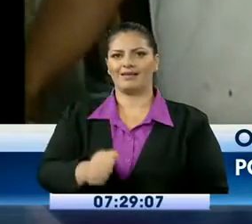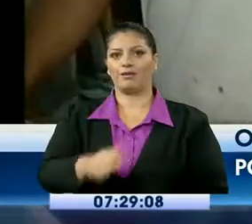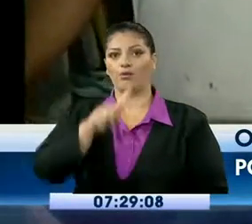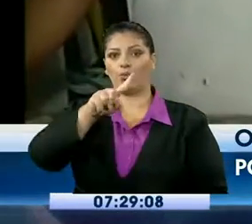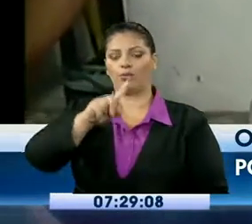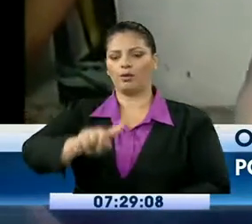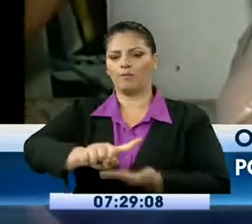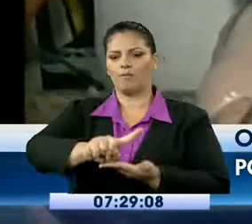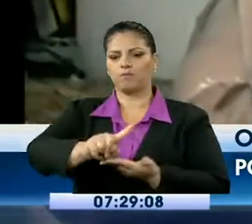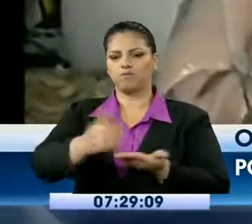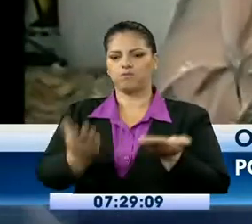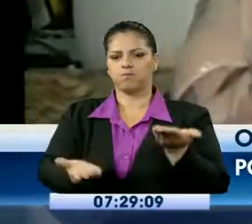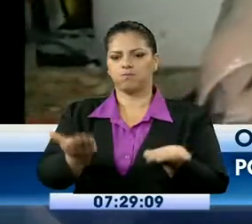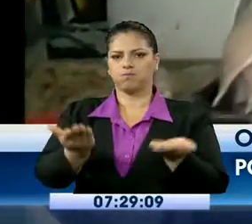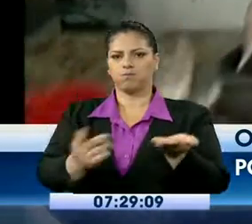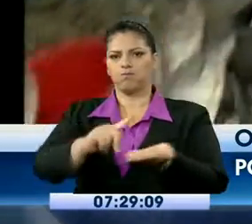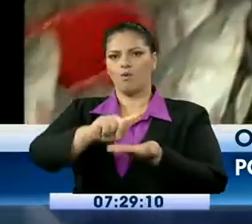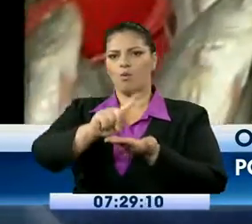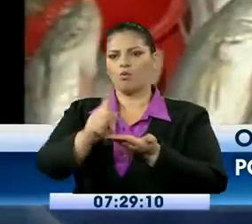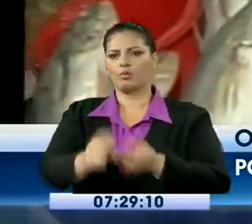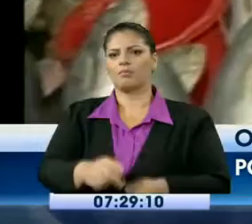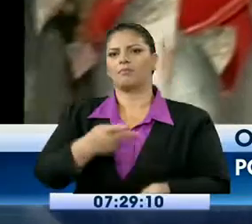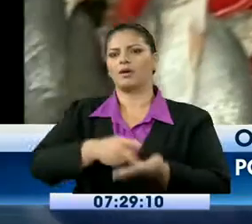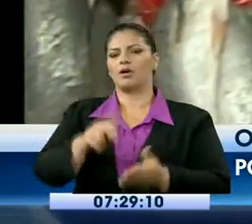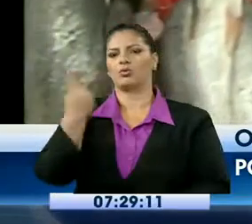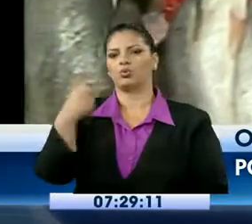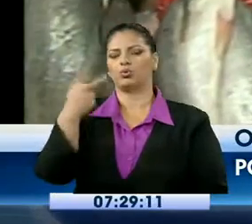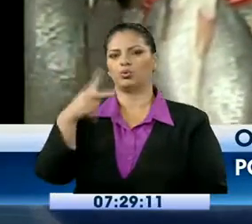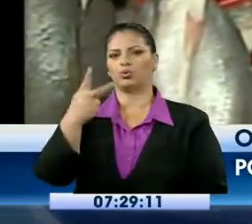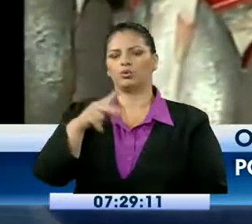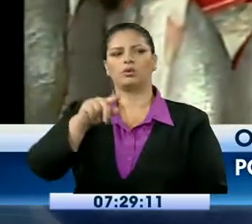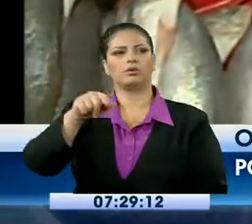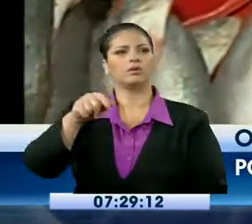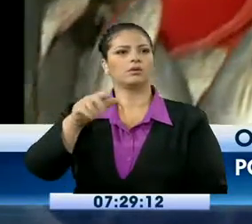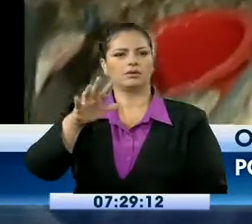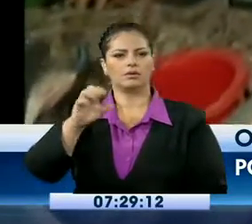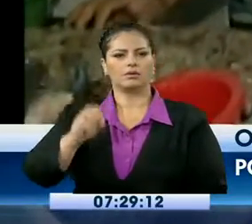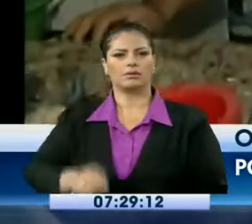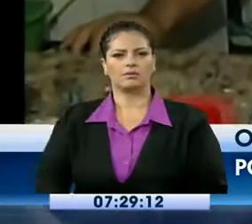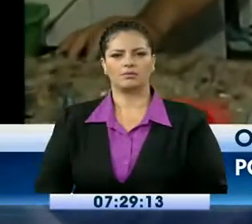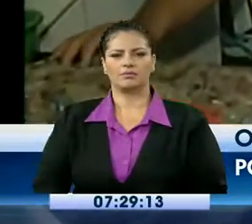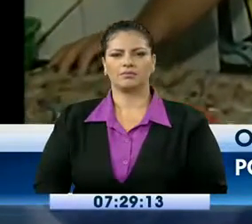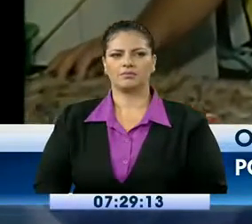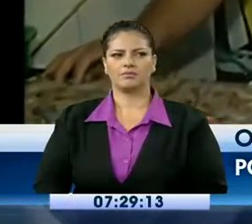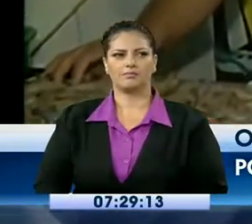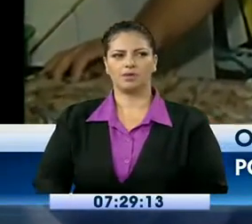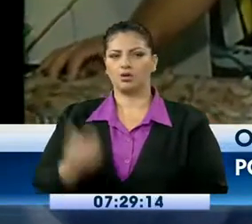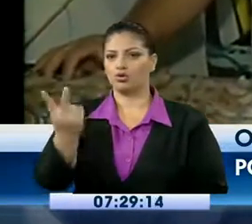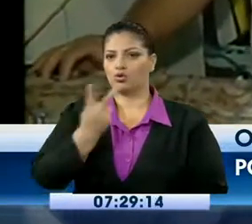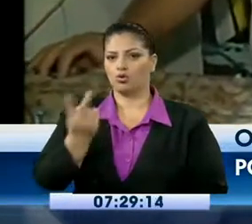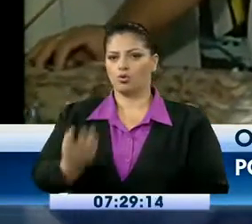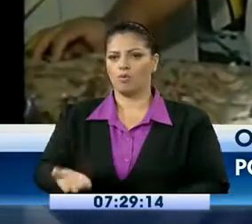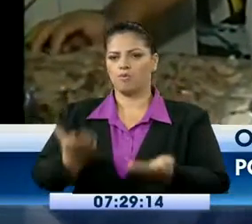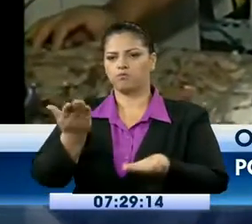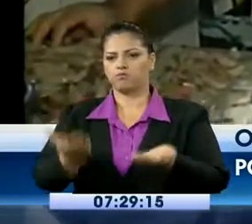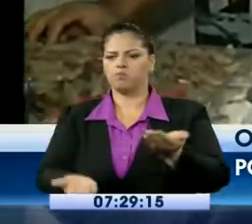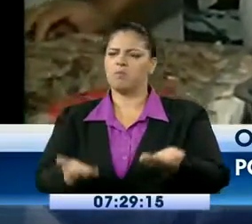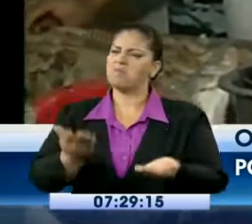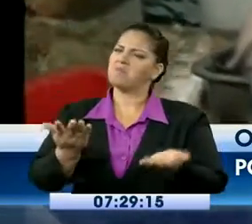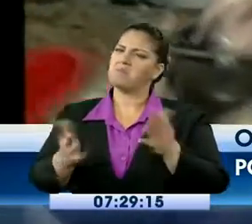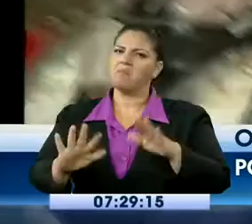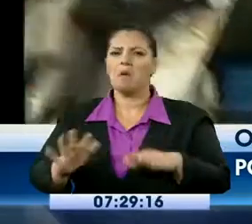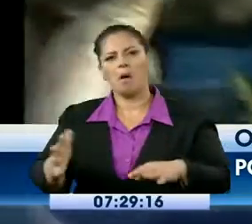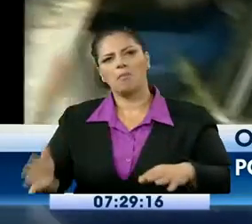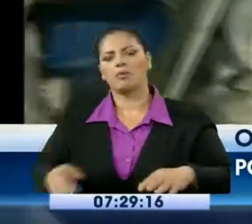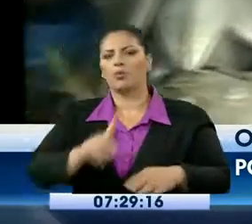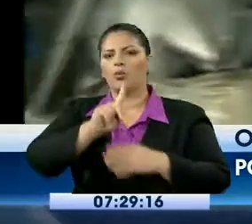libra. ¿Cuántas corvinas vienen en cada libra? Asumo que unas dos máximo. Aquí más o menos hay libra y media, más o menos, en los dos filetes.